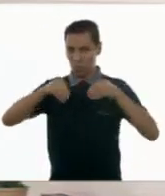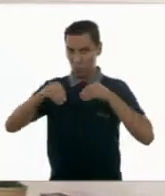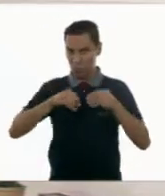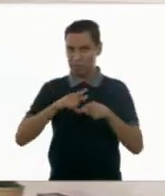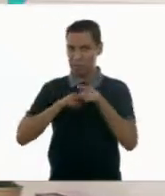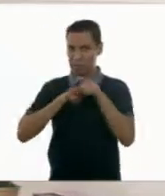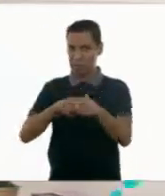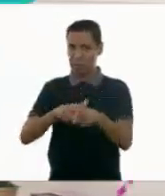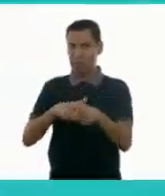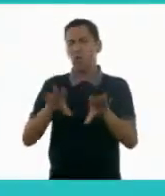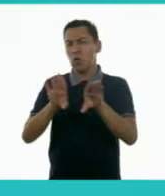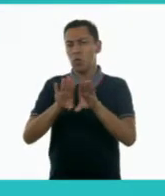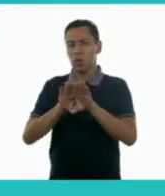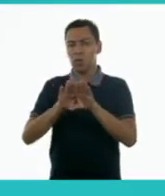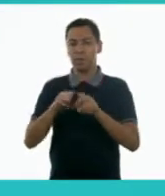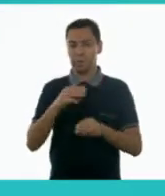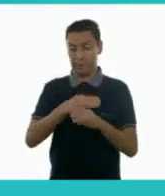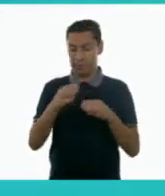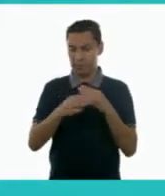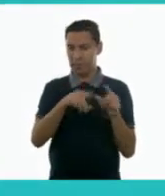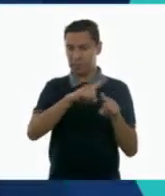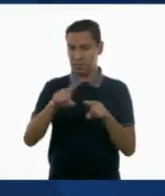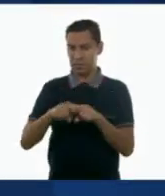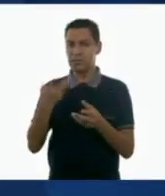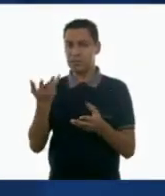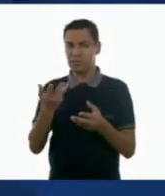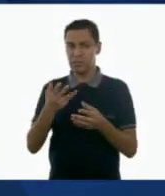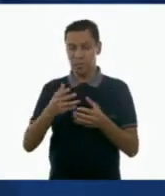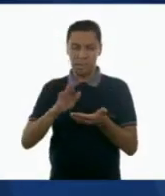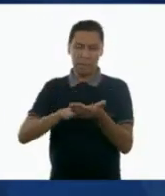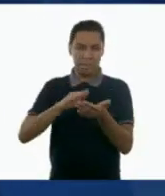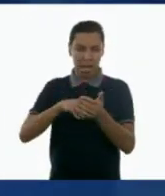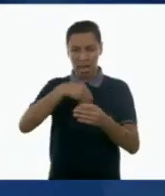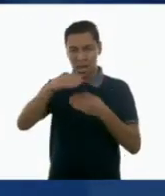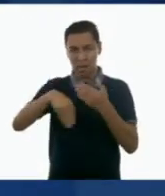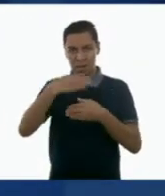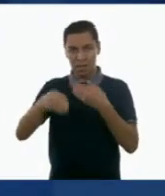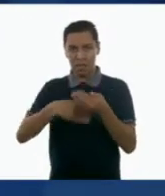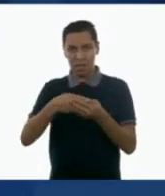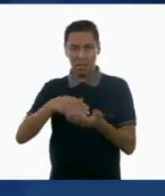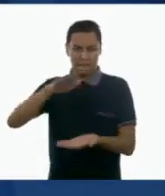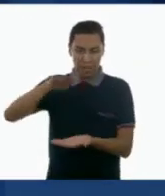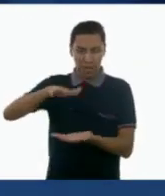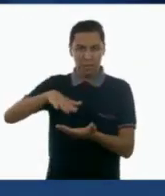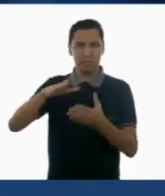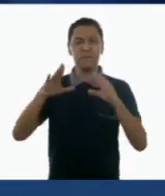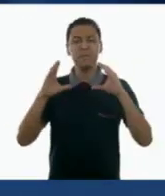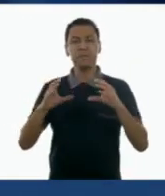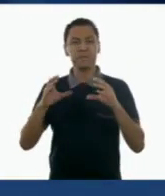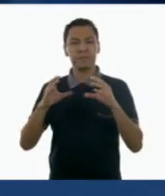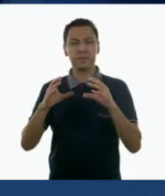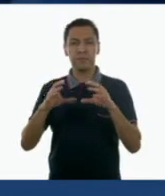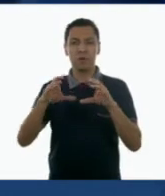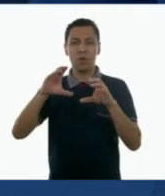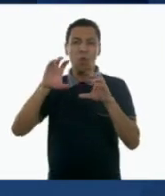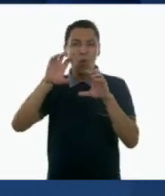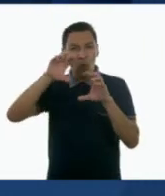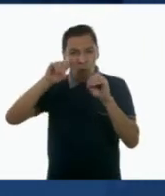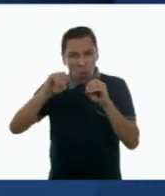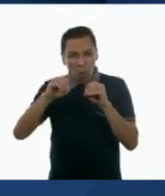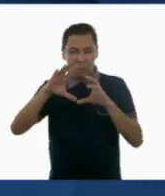actividades circenses. Les recuerdo el material. Puede ser un rollo de papel de baño o una pelota de vinil o una pelota